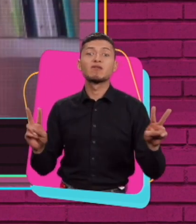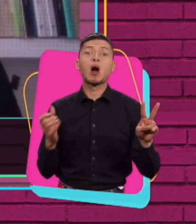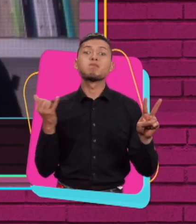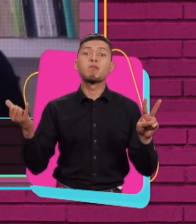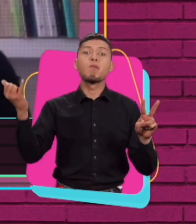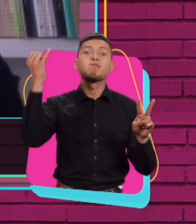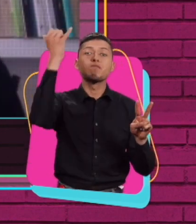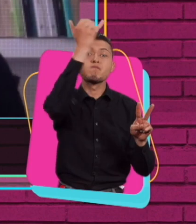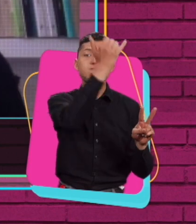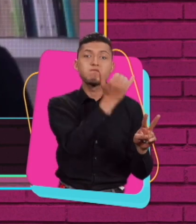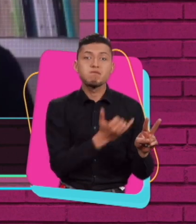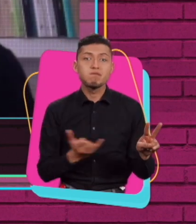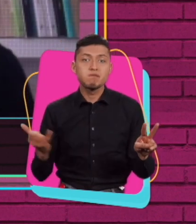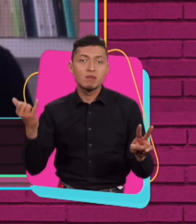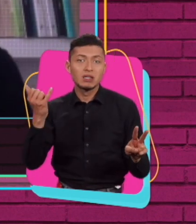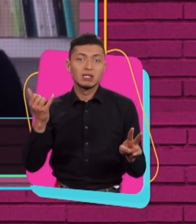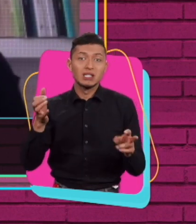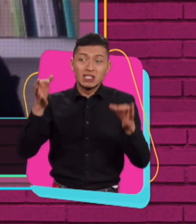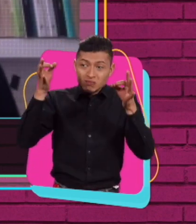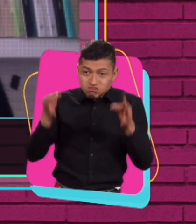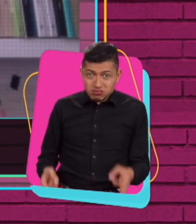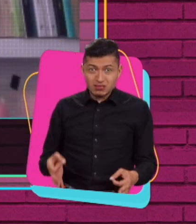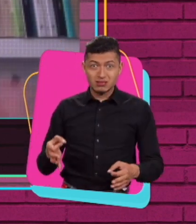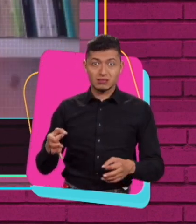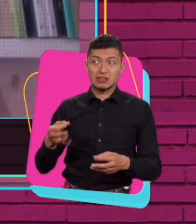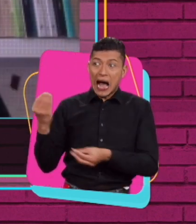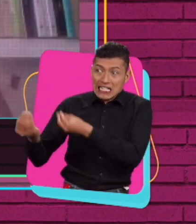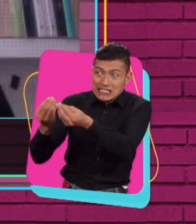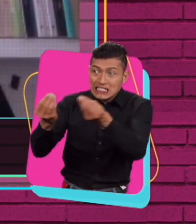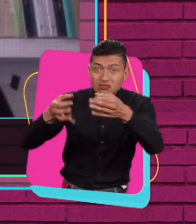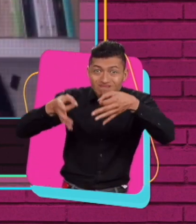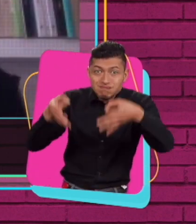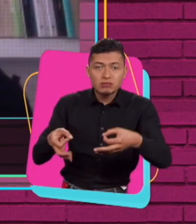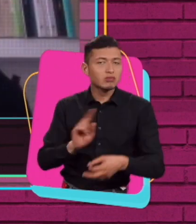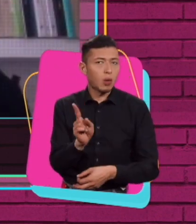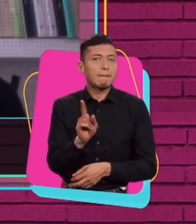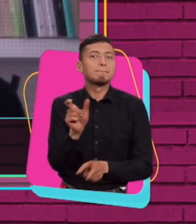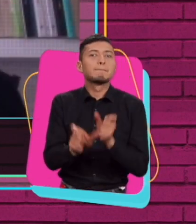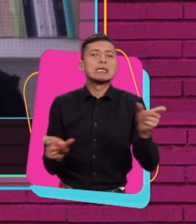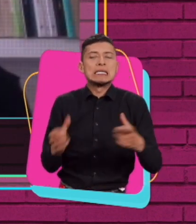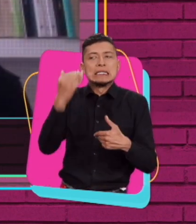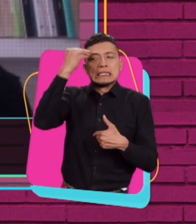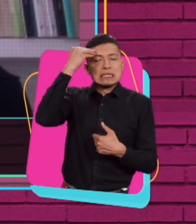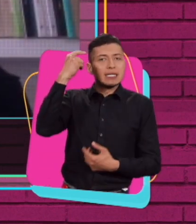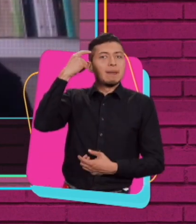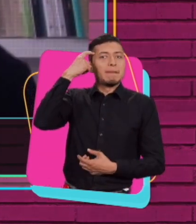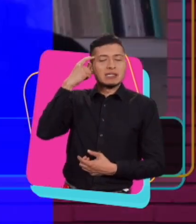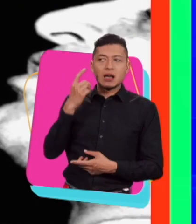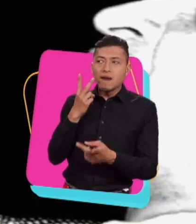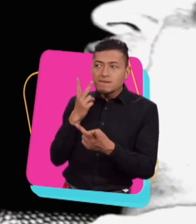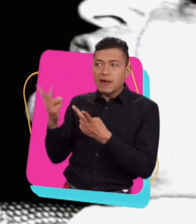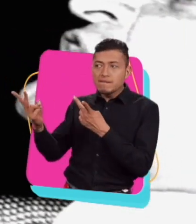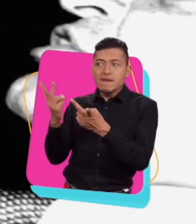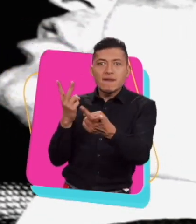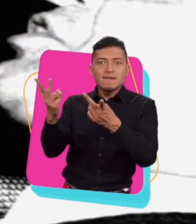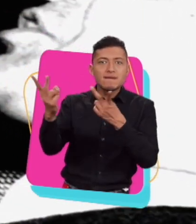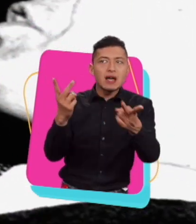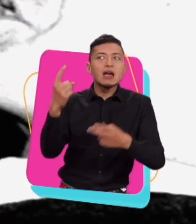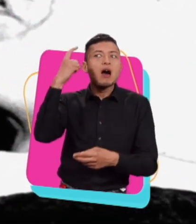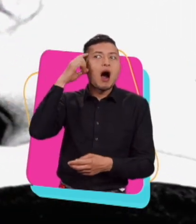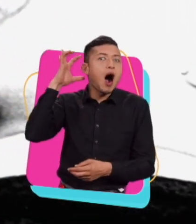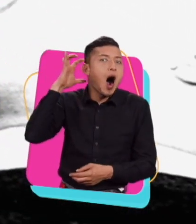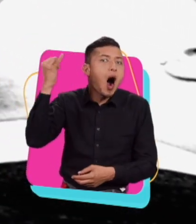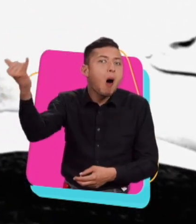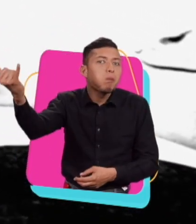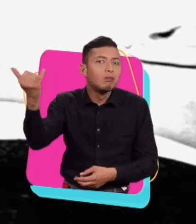ve en tiempo real lo que se está haciendo, a pesar de que no es exactamente lo que se está haciendo, pero la gente tiene la conciencia